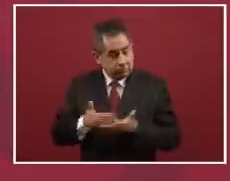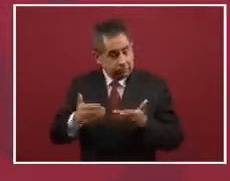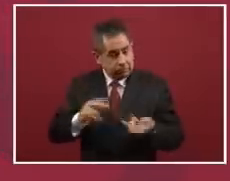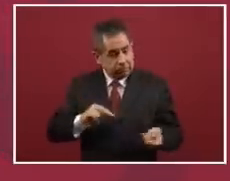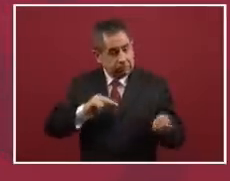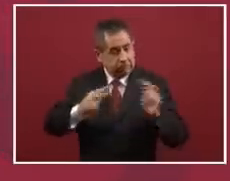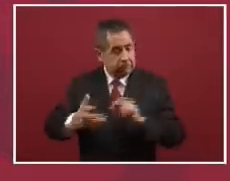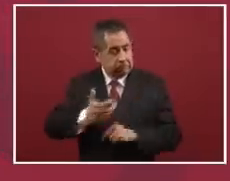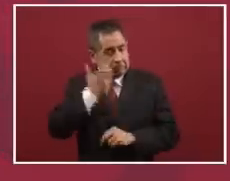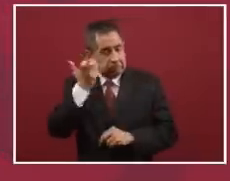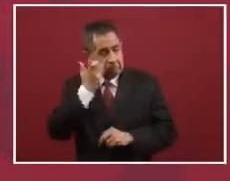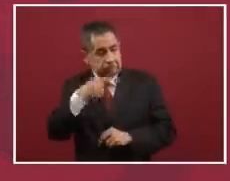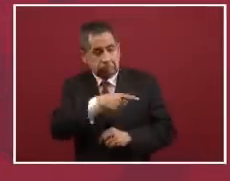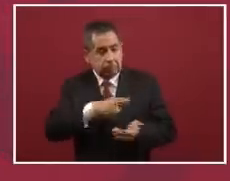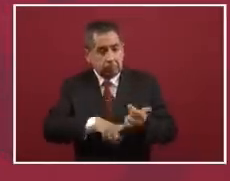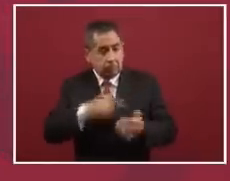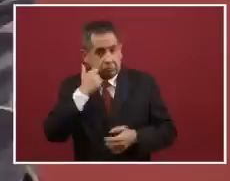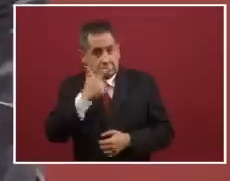no quieren